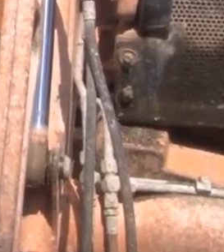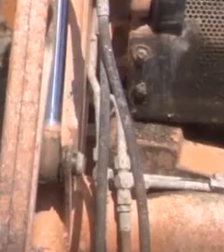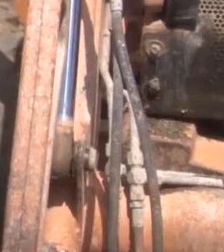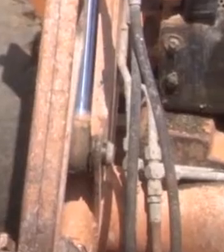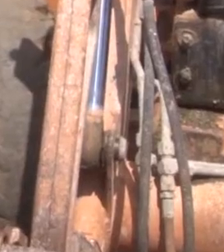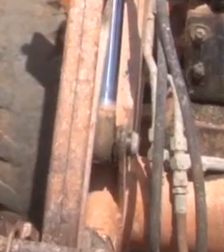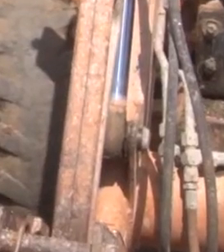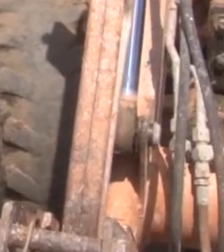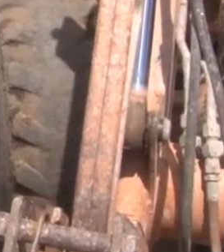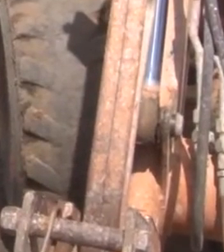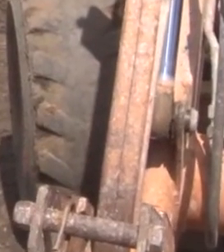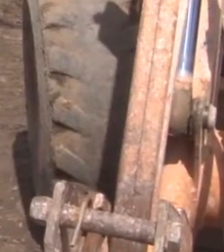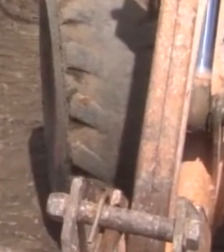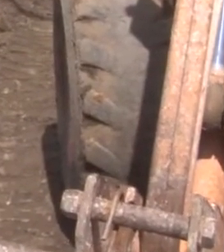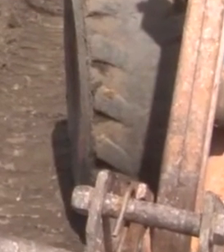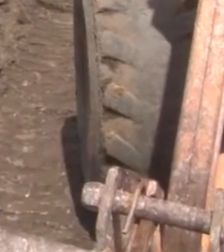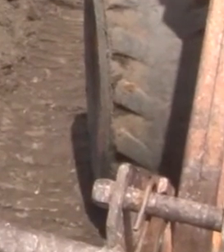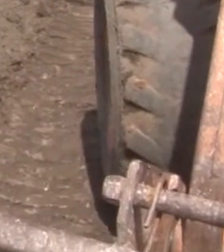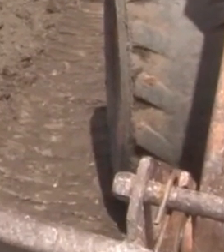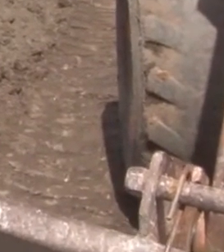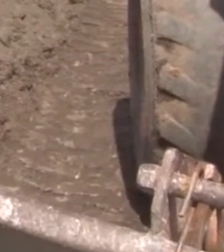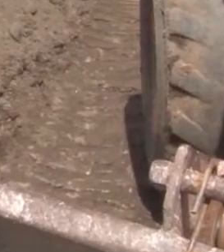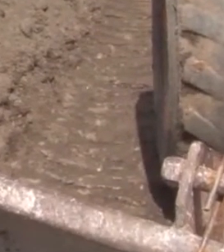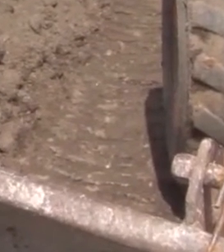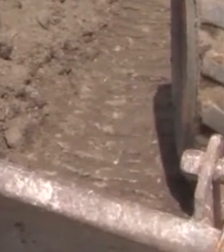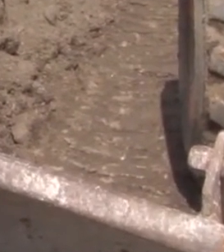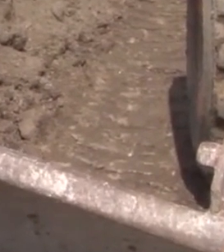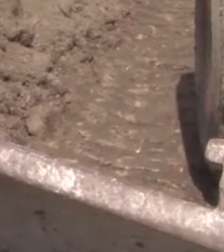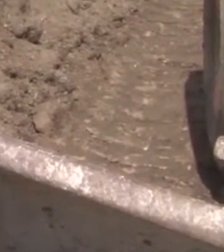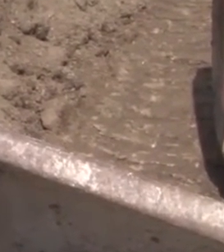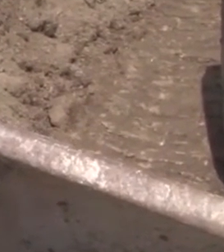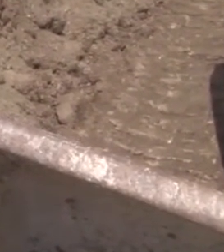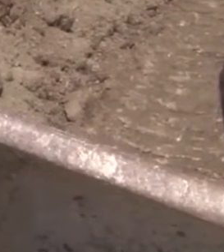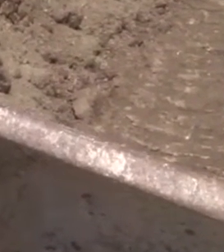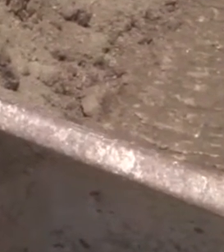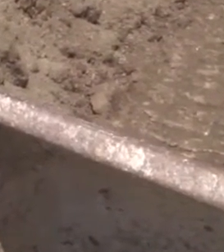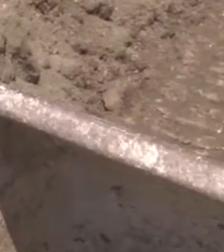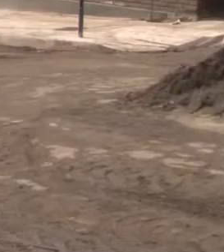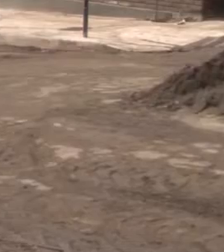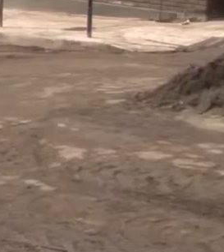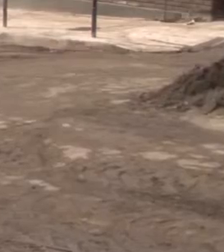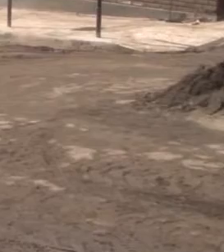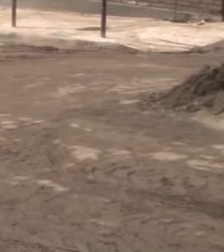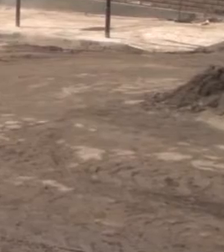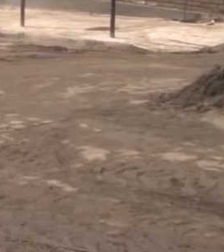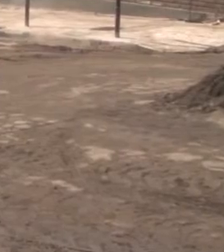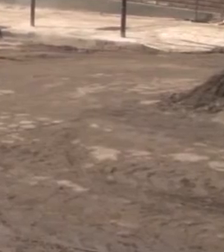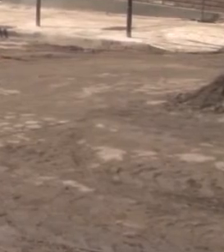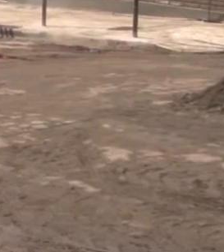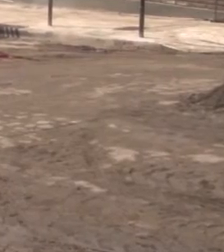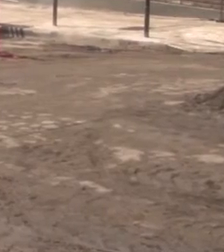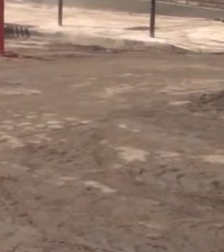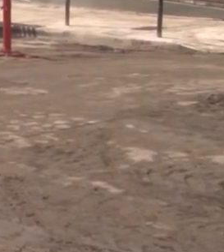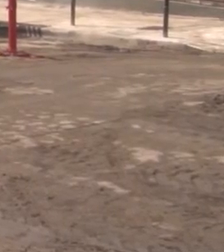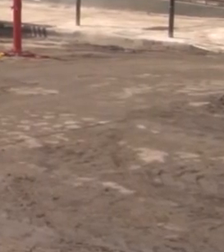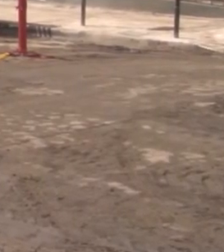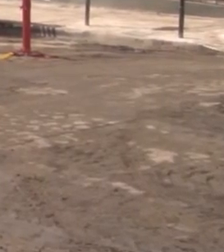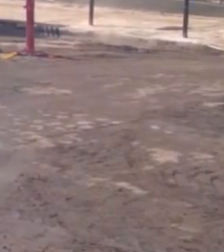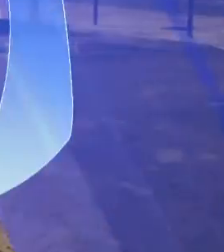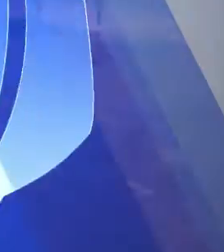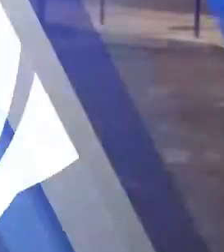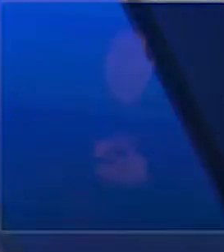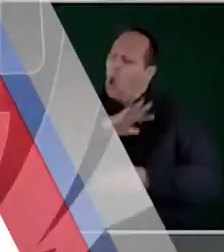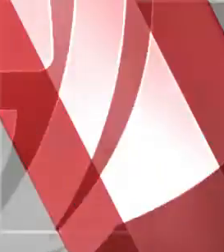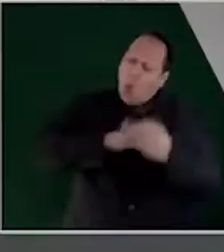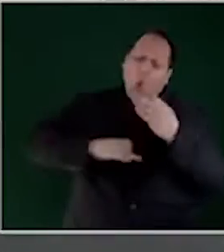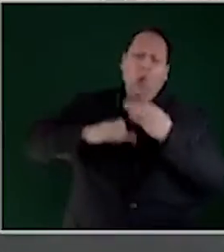será para beneficio del Estado y de los municipios pues dijo conoce la necesidad de infraestructura y sobre todo de bacheo que se vive a